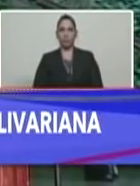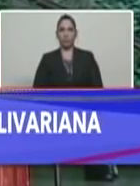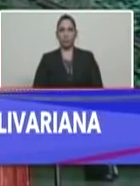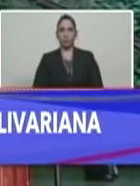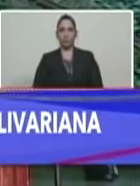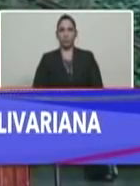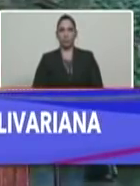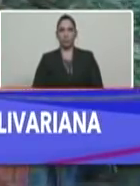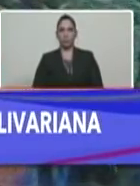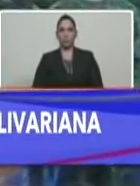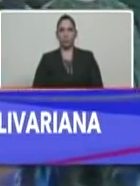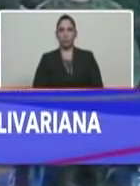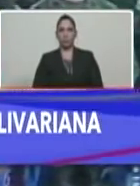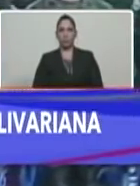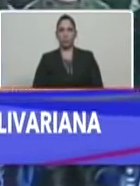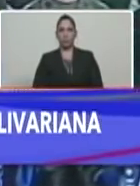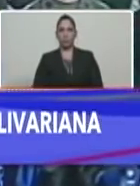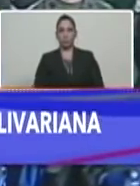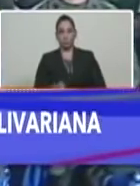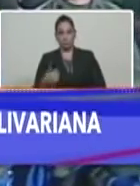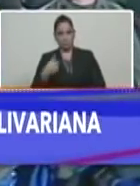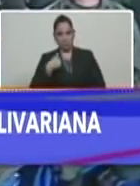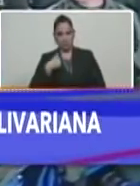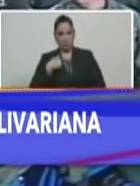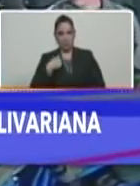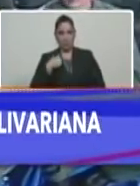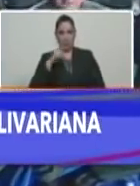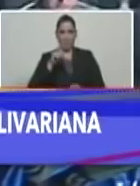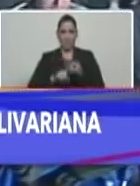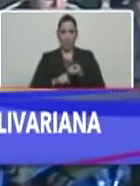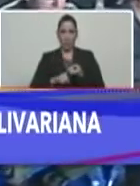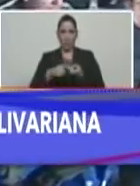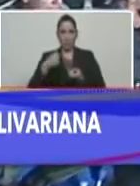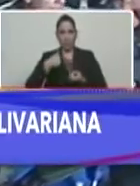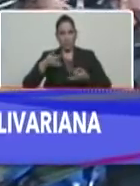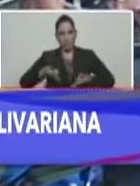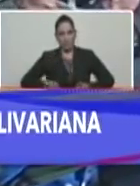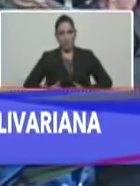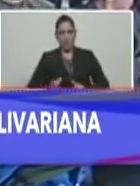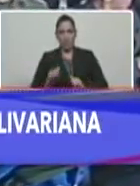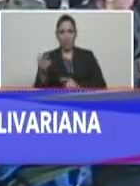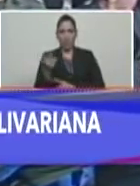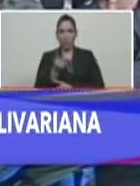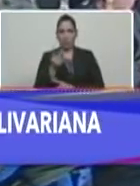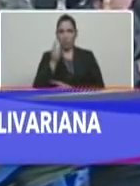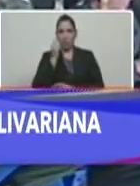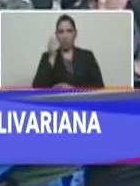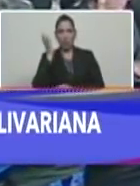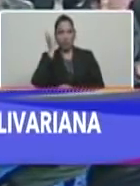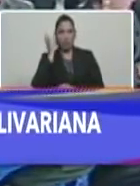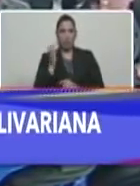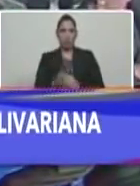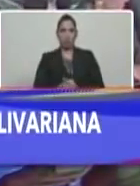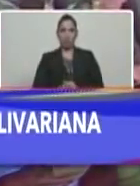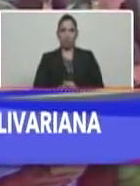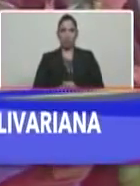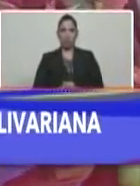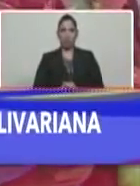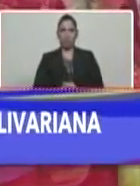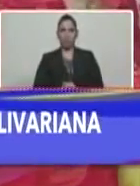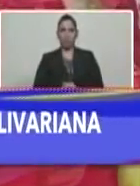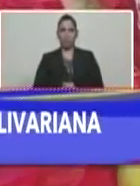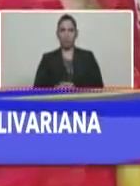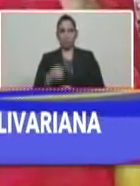Mi señora esposa Iris Janet Bolívar y mis hijas Gabriela y María Ángel, en especial, y mi querida